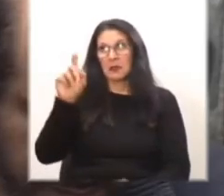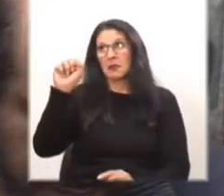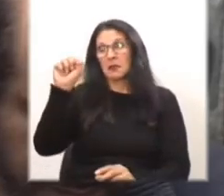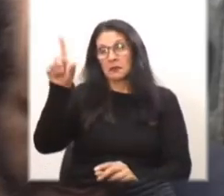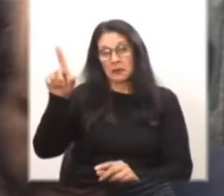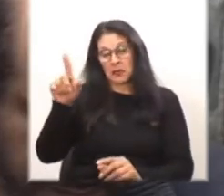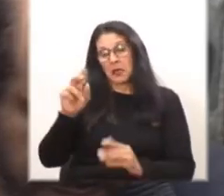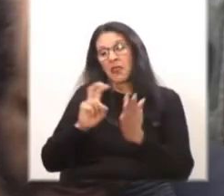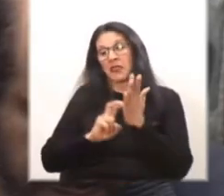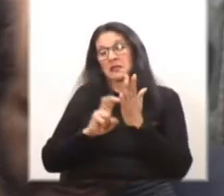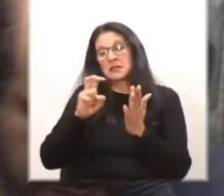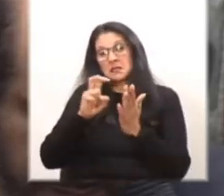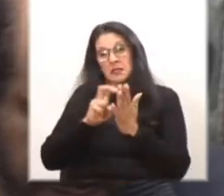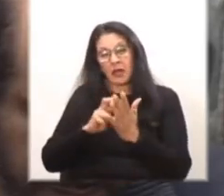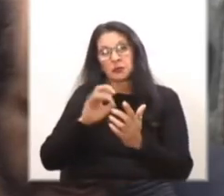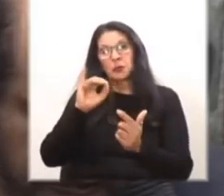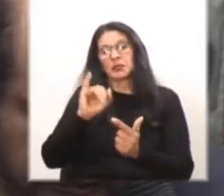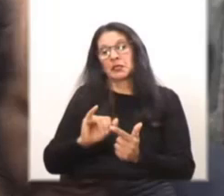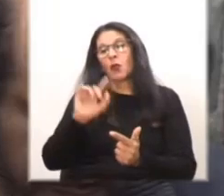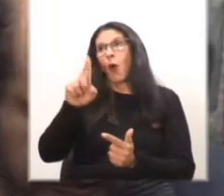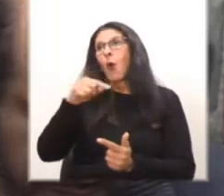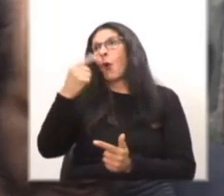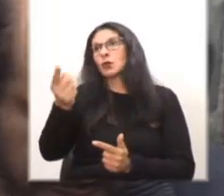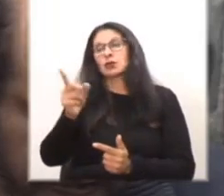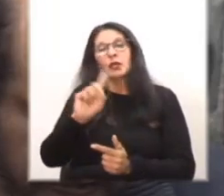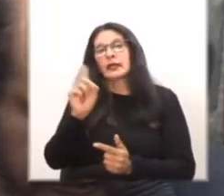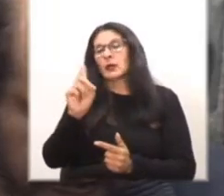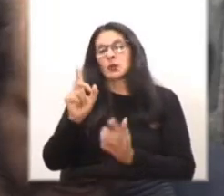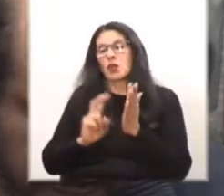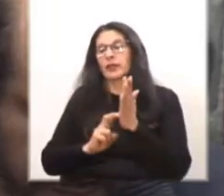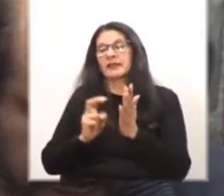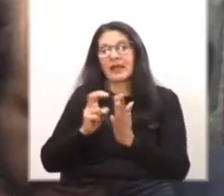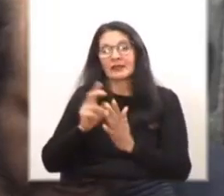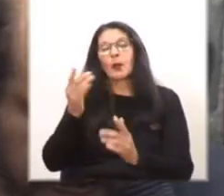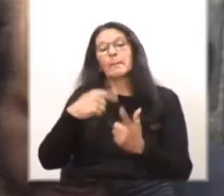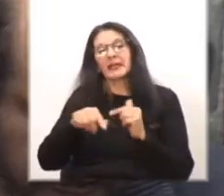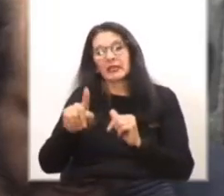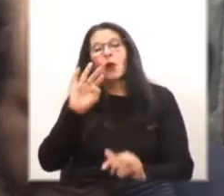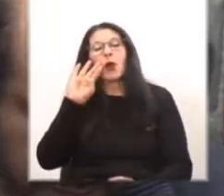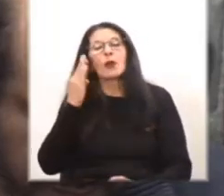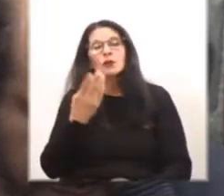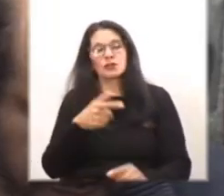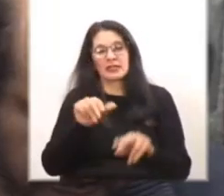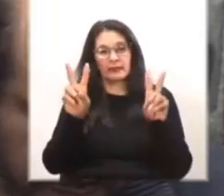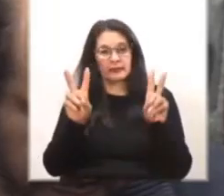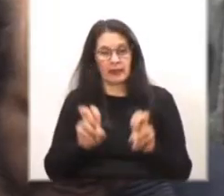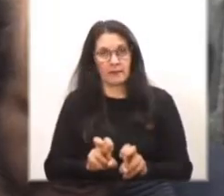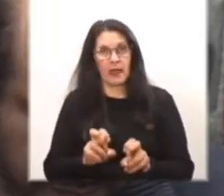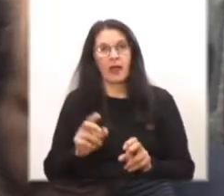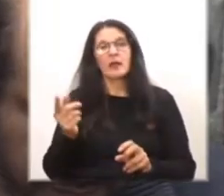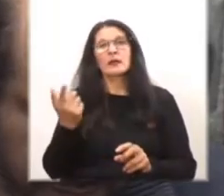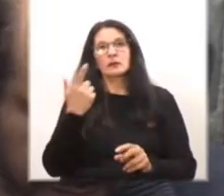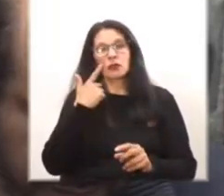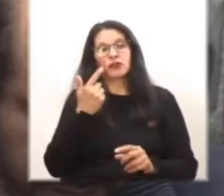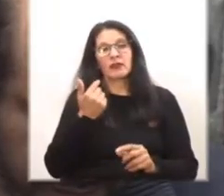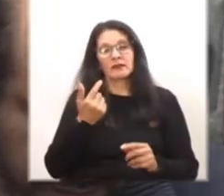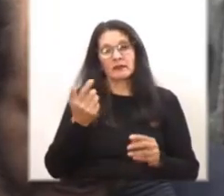gran mayoría y también otros que no son de Salto y que conocen el tema, que llegaban a mí mostrando su